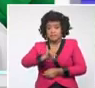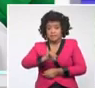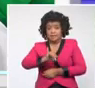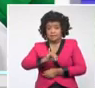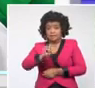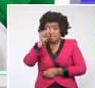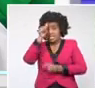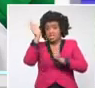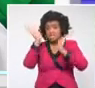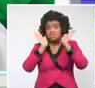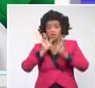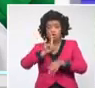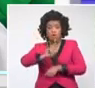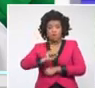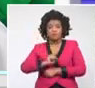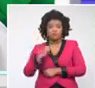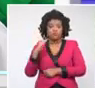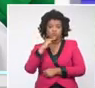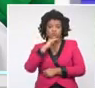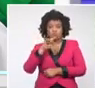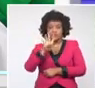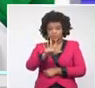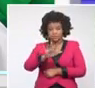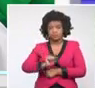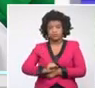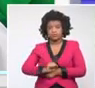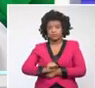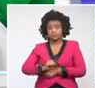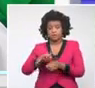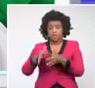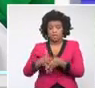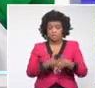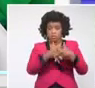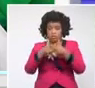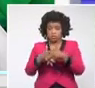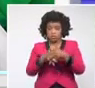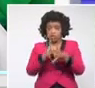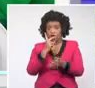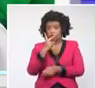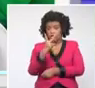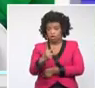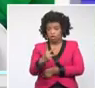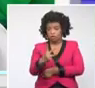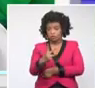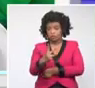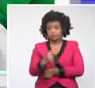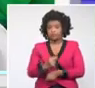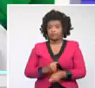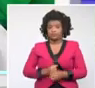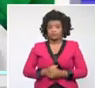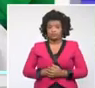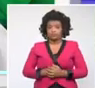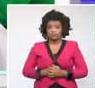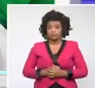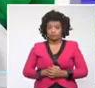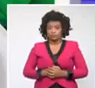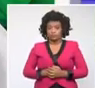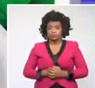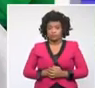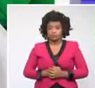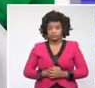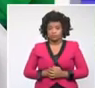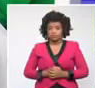9, de Rusia 5 y de Estados Unidos 2 de los casos diagnosticados ayer.